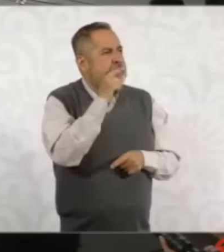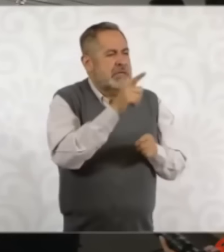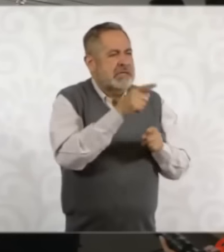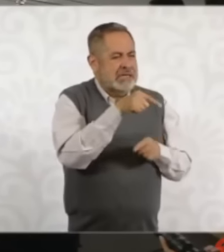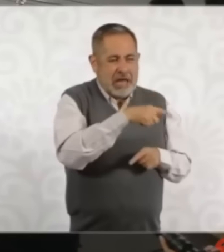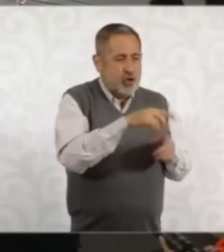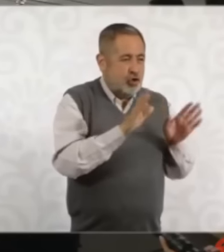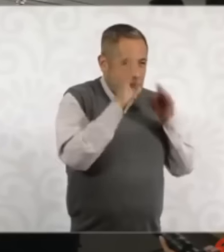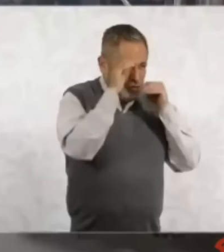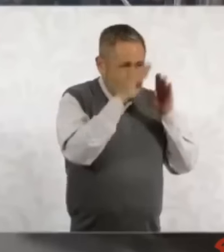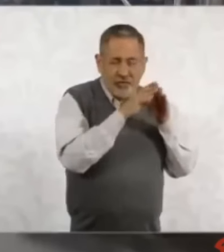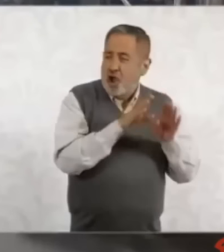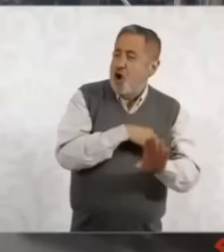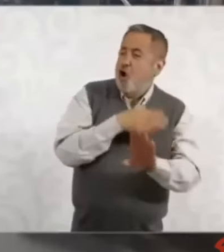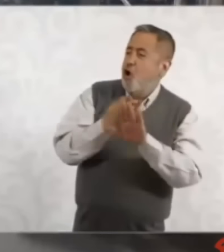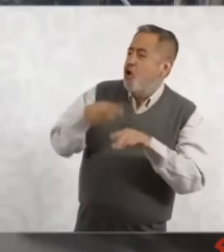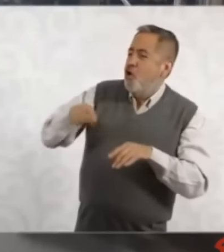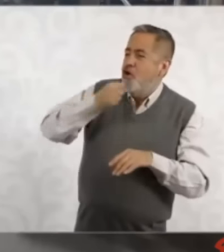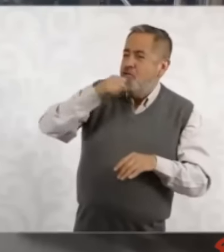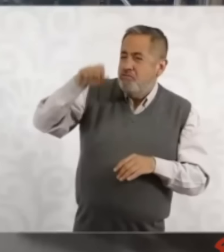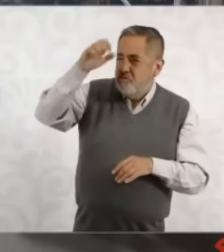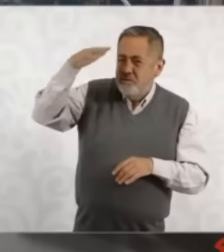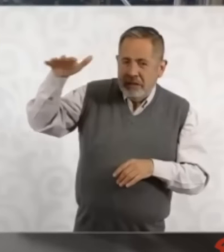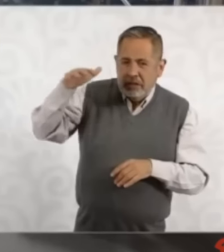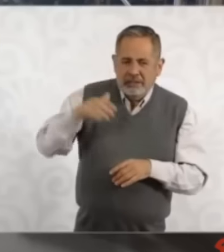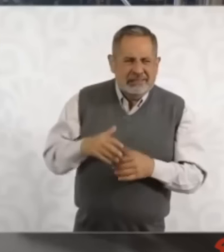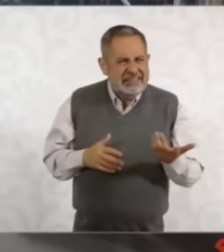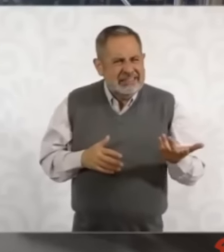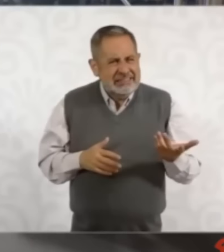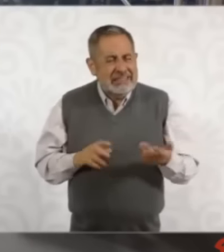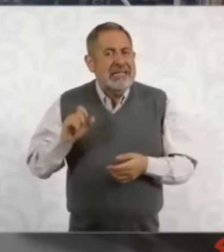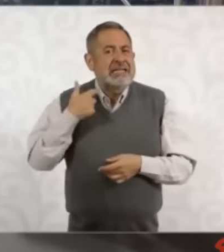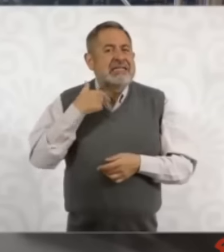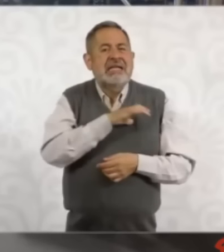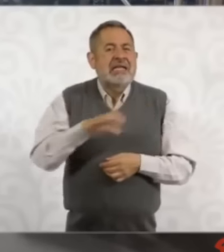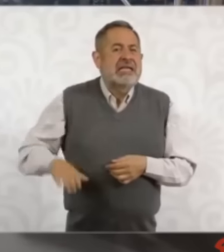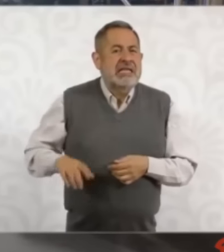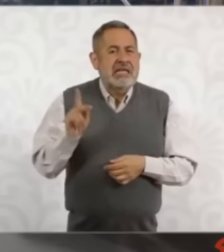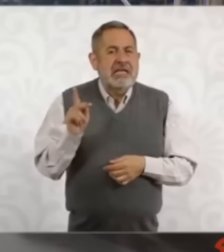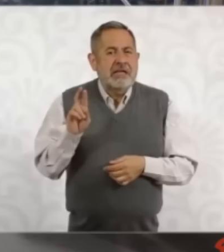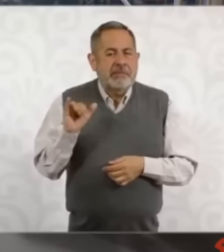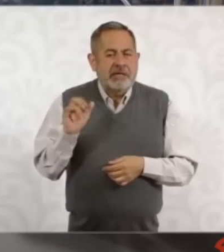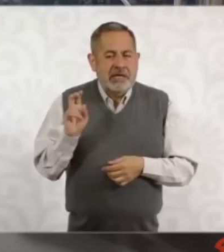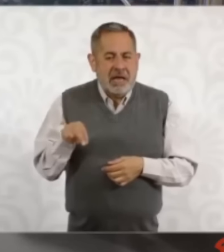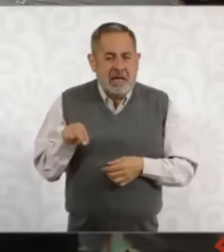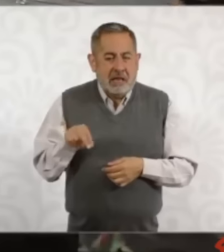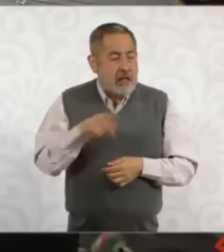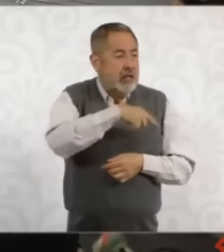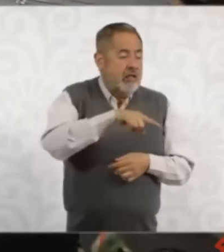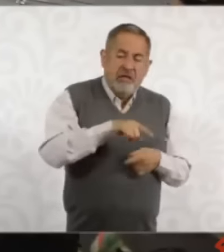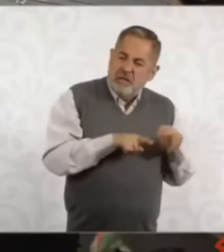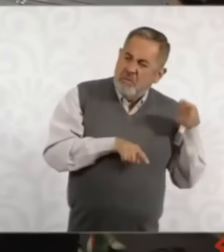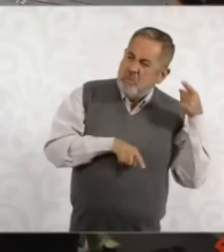mayores, parece, porque la ex candidata del PRIAN, pues también insultó a